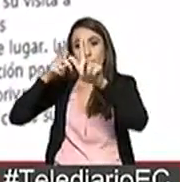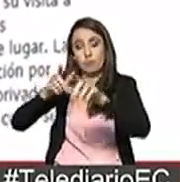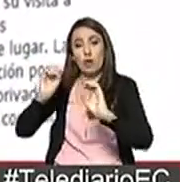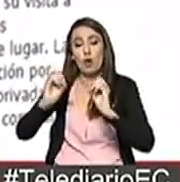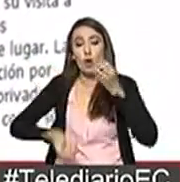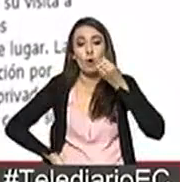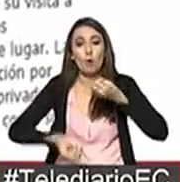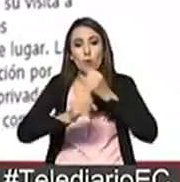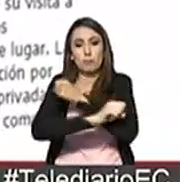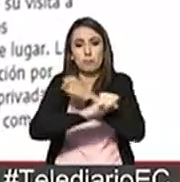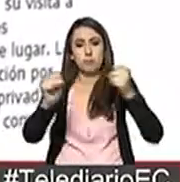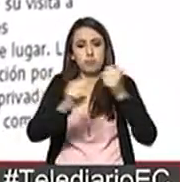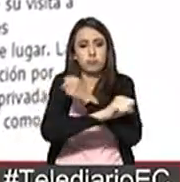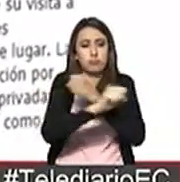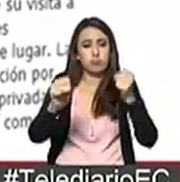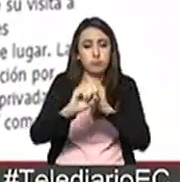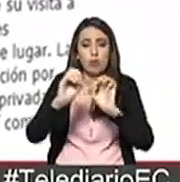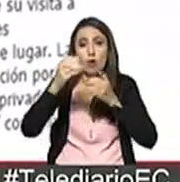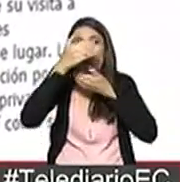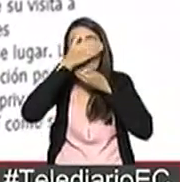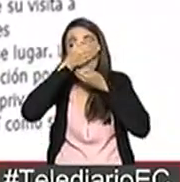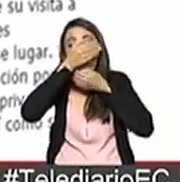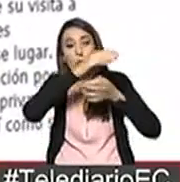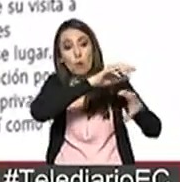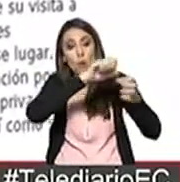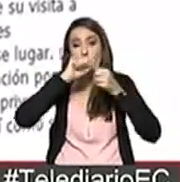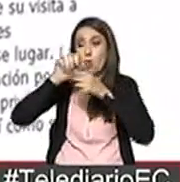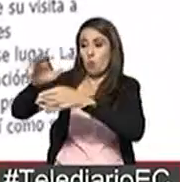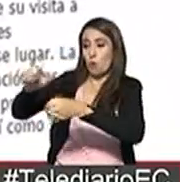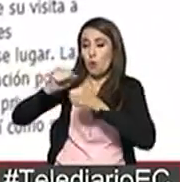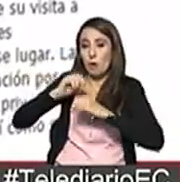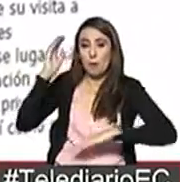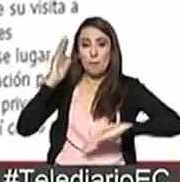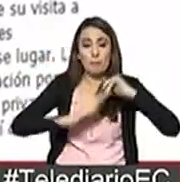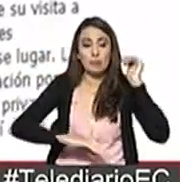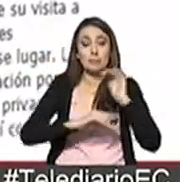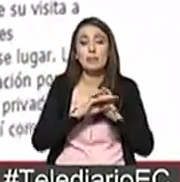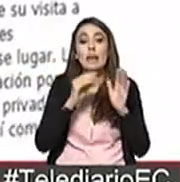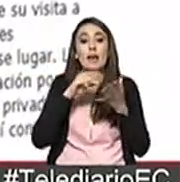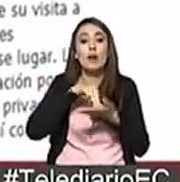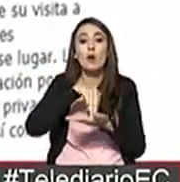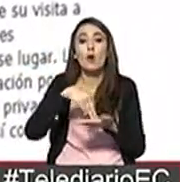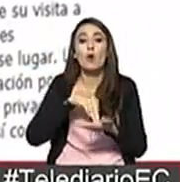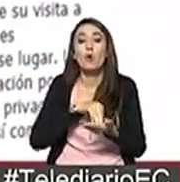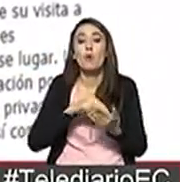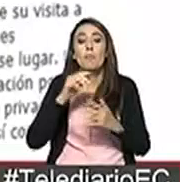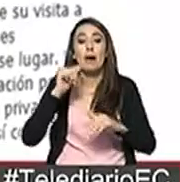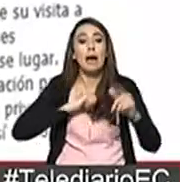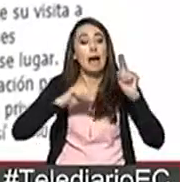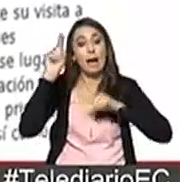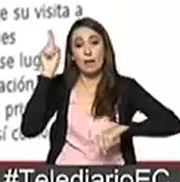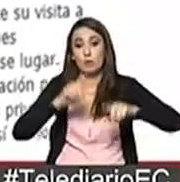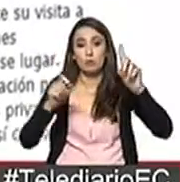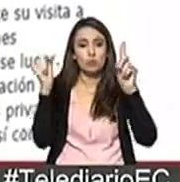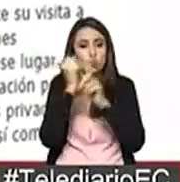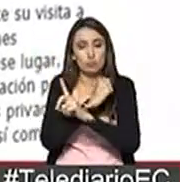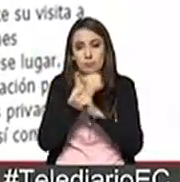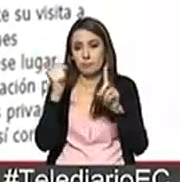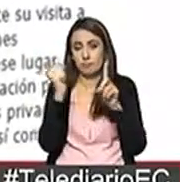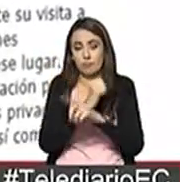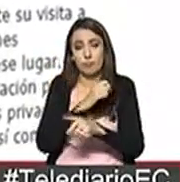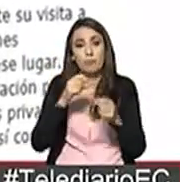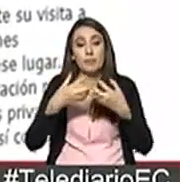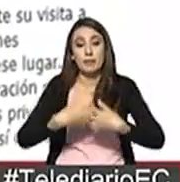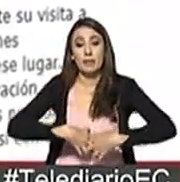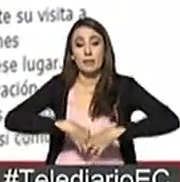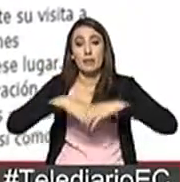bombas incendiarias, el secuestro de más de 400 miembros de la fuerza pública, muchos de los cuales sufrieron maltratos, y de los perjuicios económicos